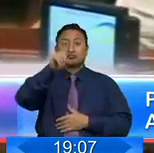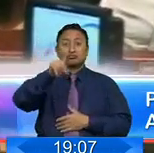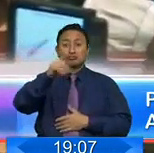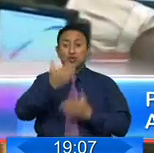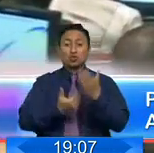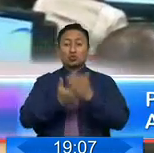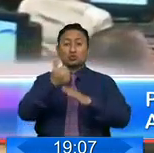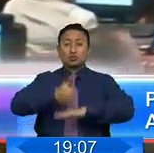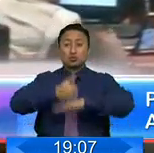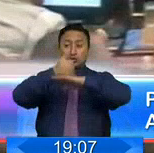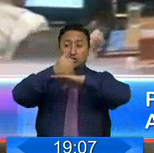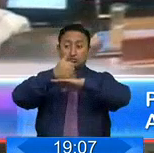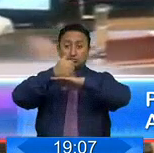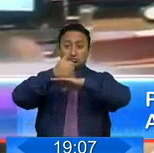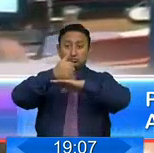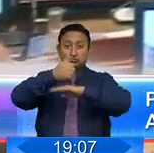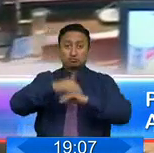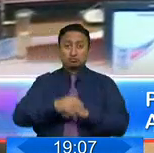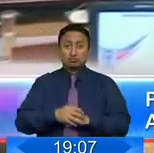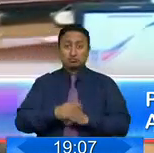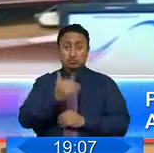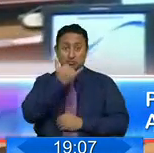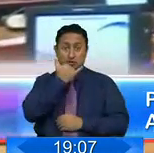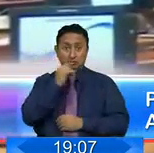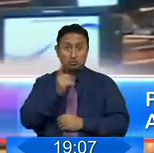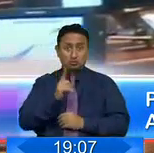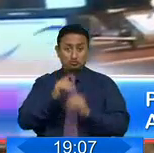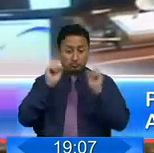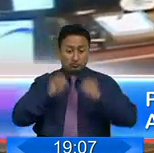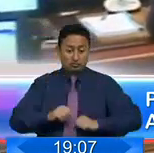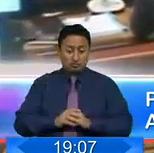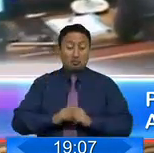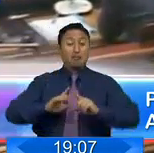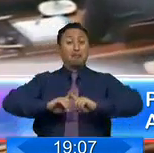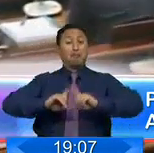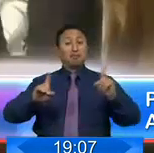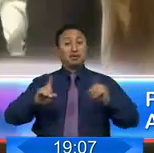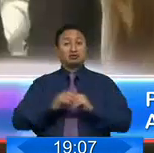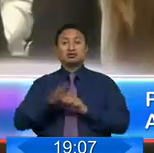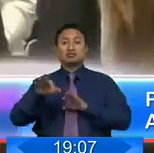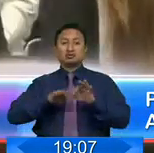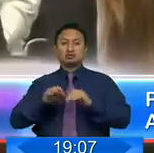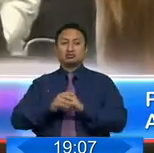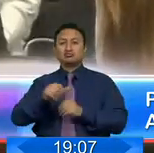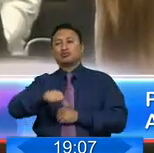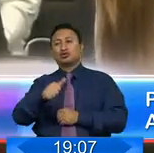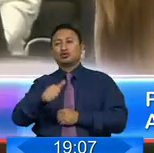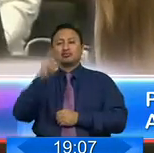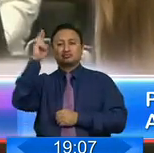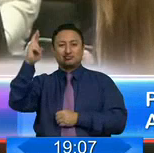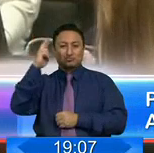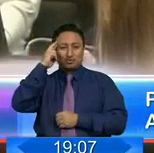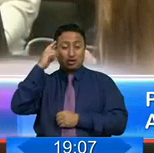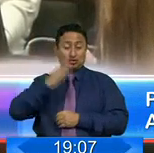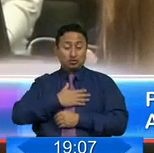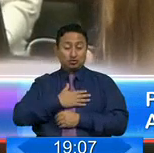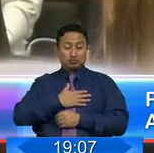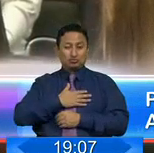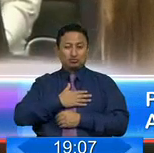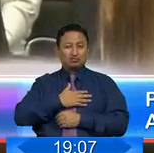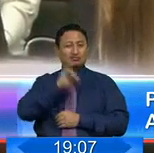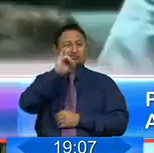autoridades en las comisiones de educación y de los trabajadores. Pero en ese sentido señaló otras tantas razones que para él se muestran fuera de lo